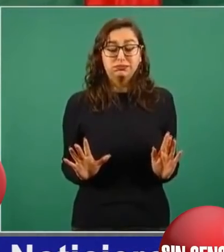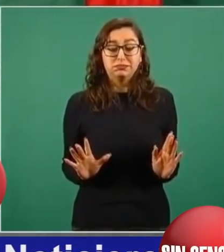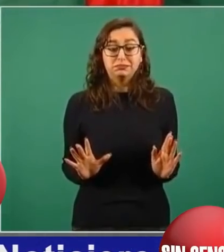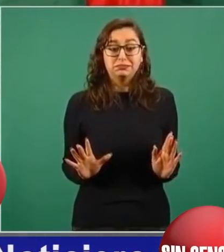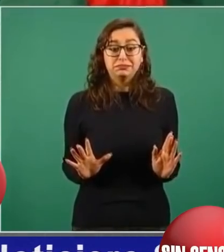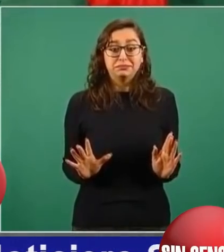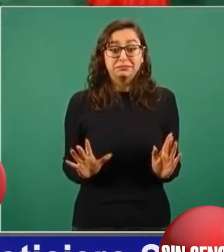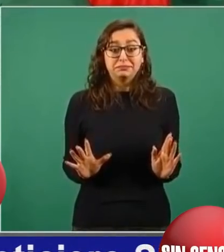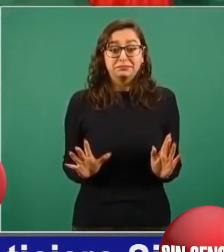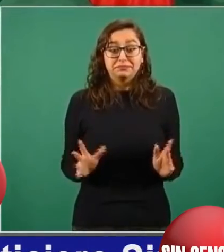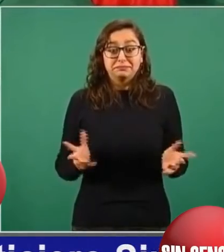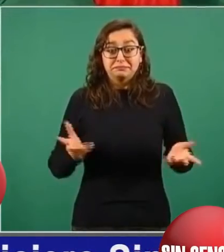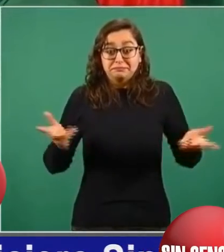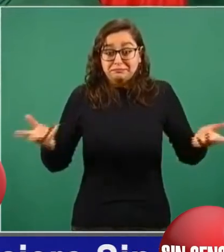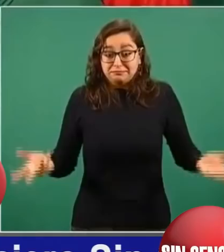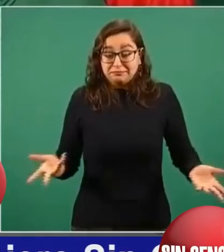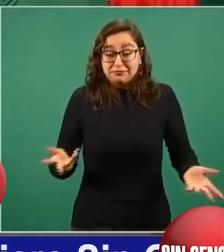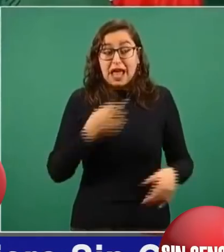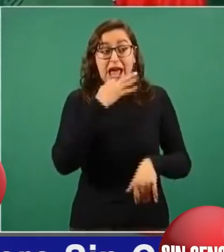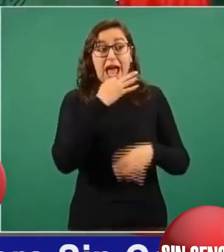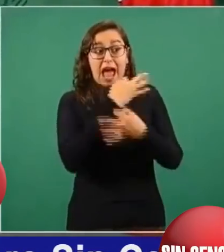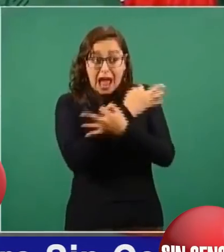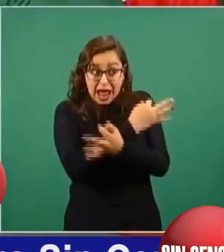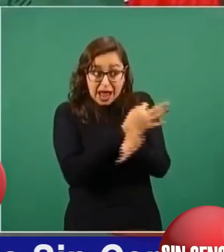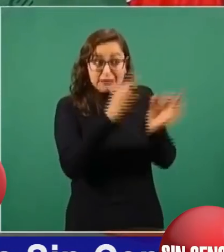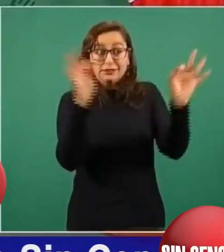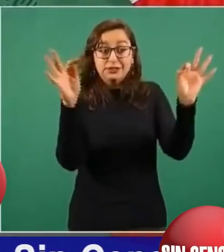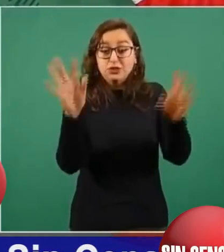si acabamos con la corrupción,